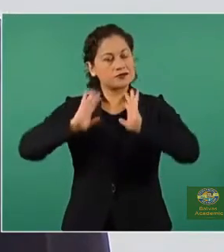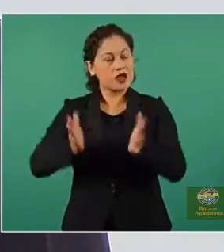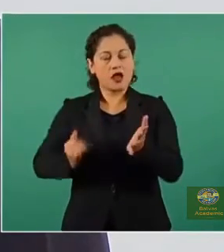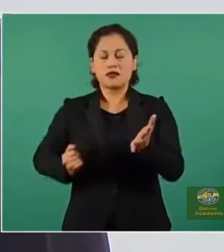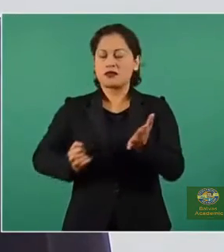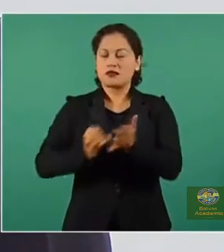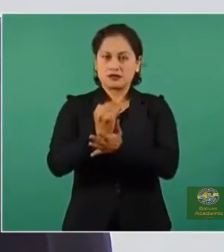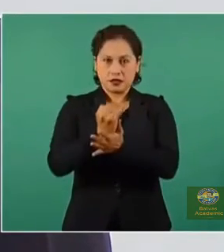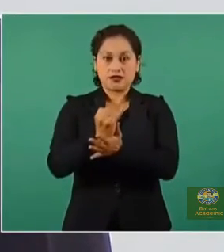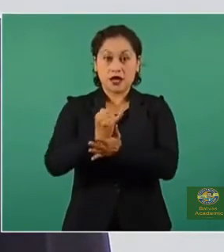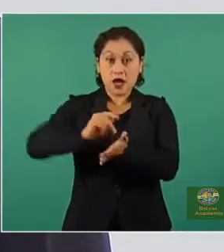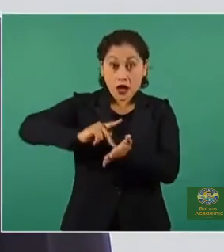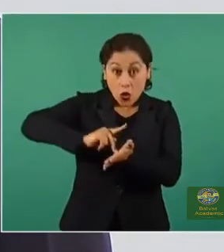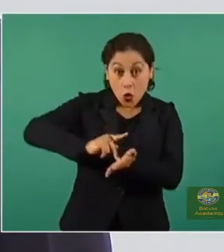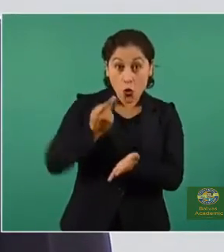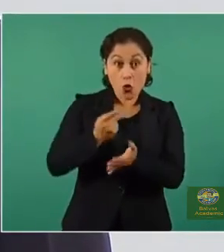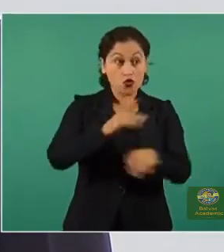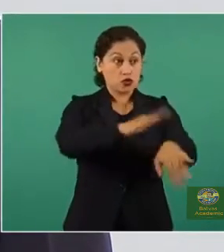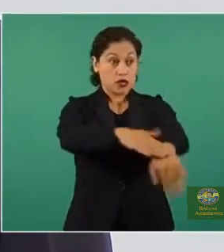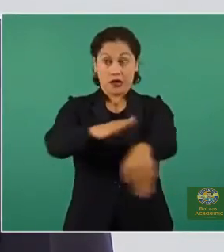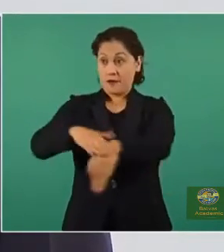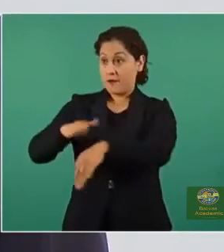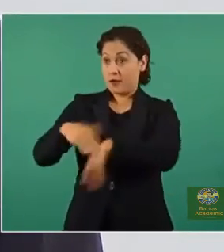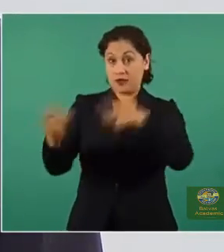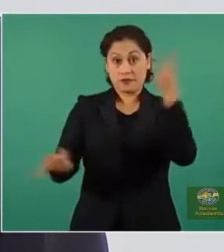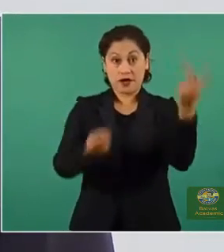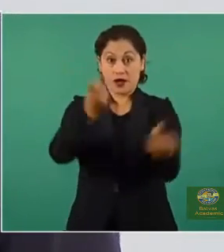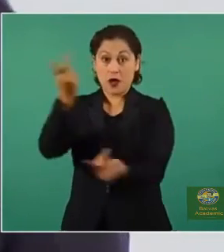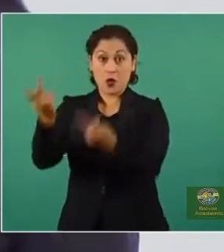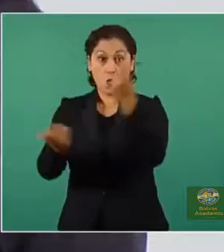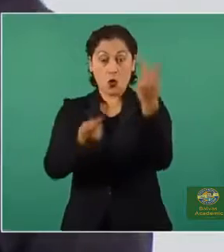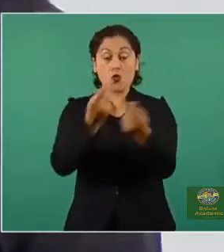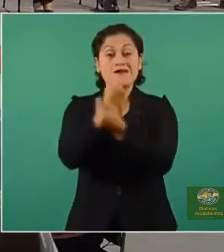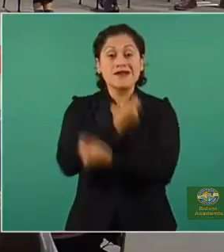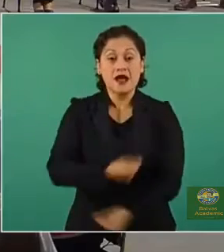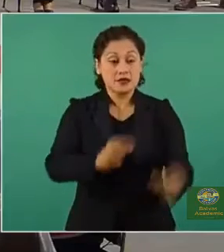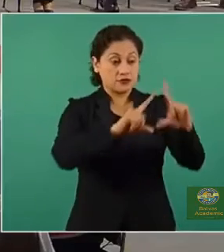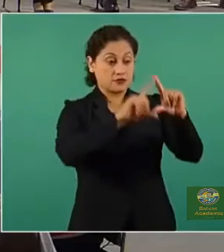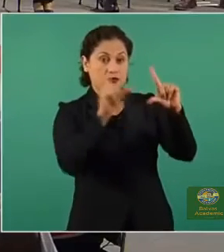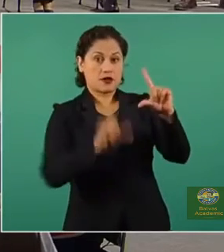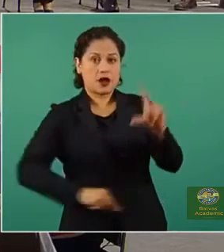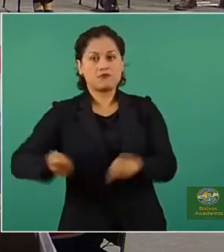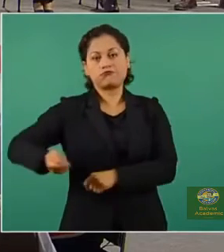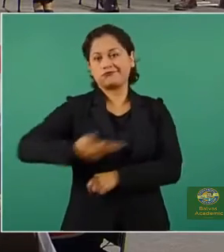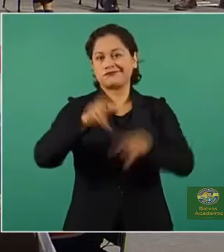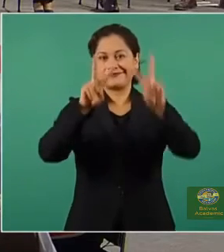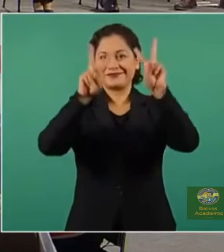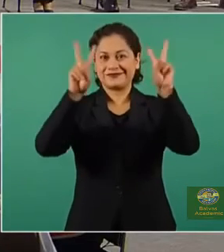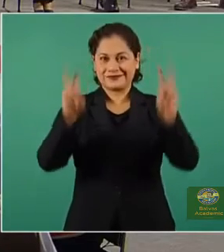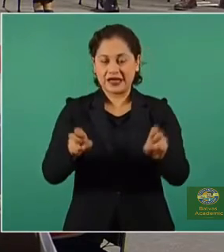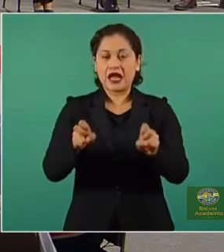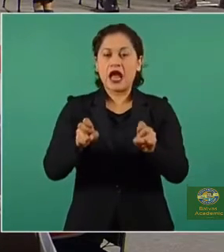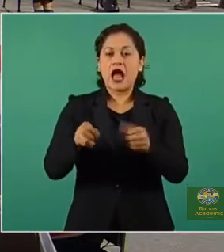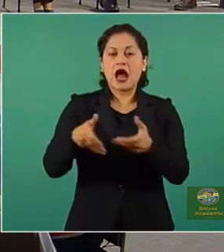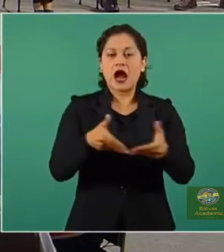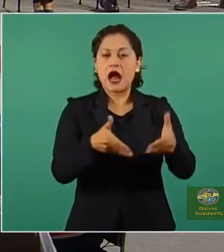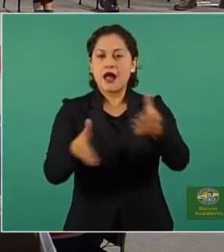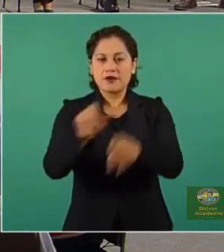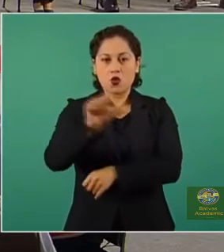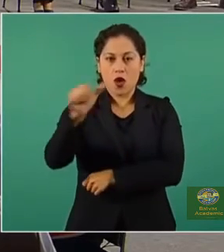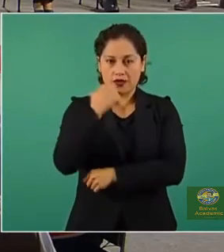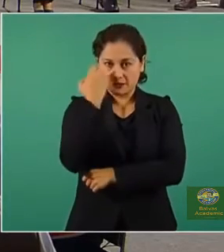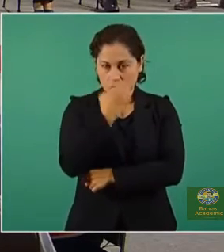a otra consulta a nivel nacional que llamamos Caminito de la Escuela. En esta